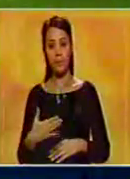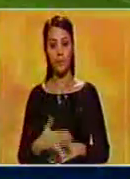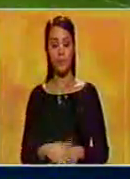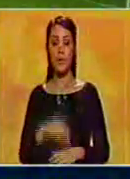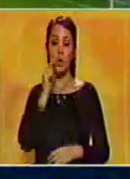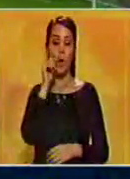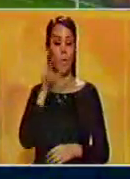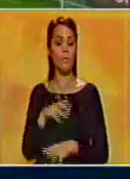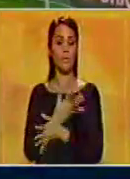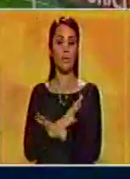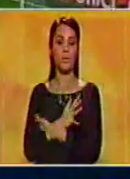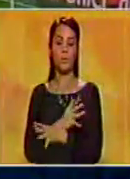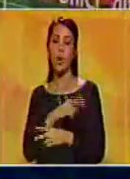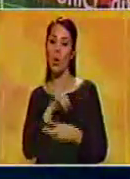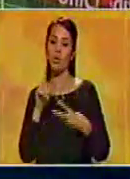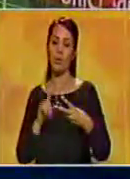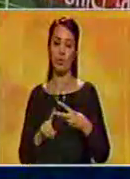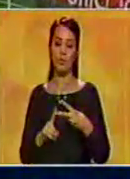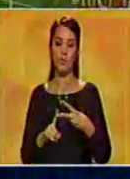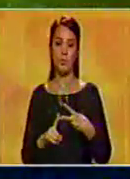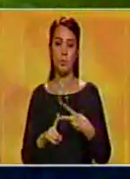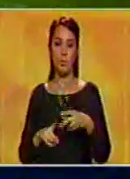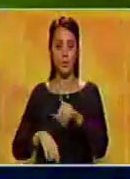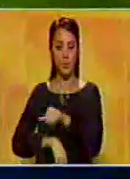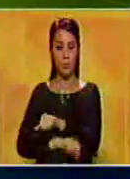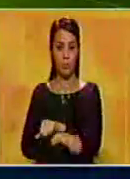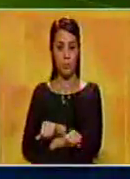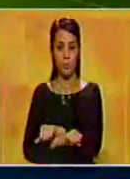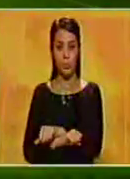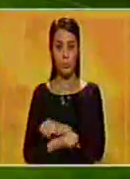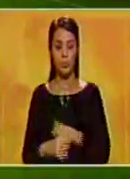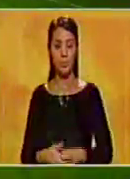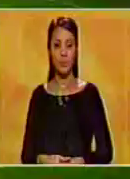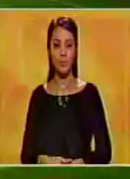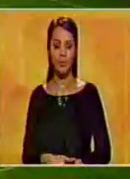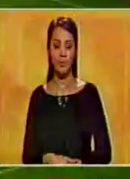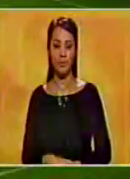Antoine Griezmann y Vítor Machín sellaron la victoria colchonera.